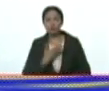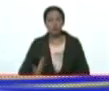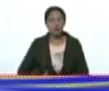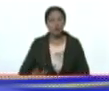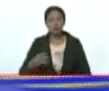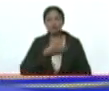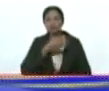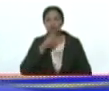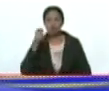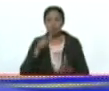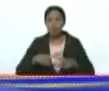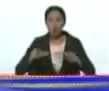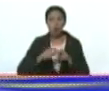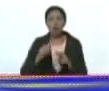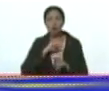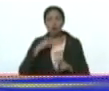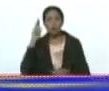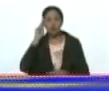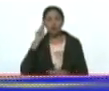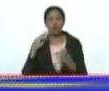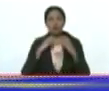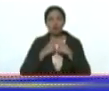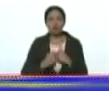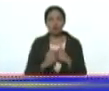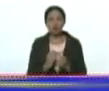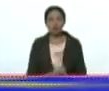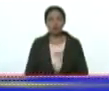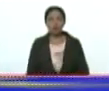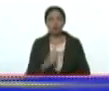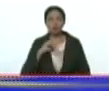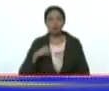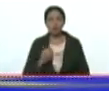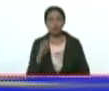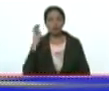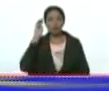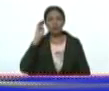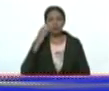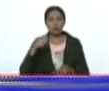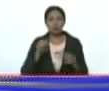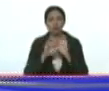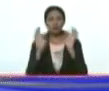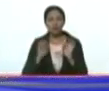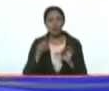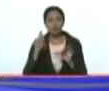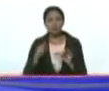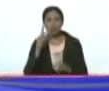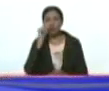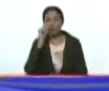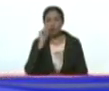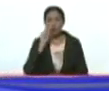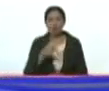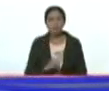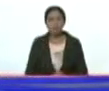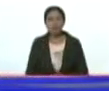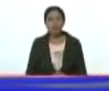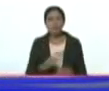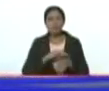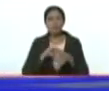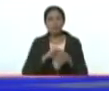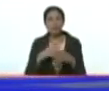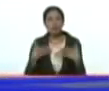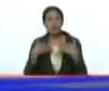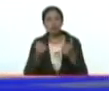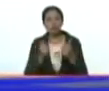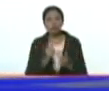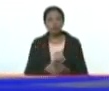socialismo territorial y social, profesor Aristóbulo, nuestro ministro, el doctor Carlos Alvarado, ministro del Poder Popular para la